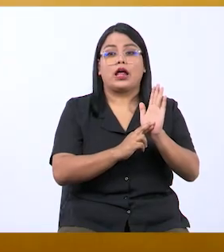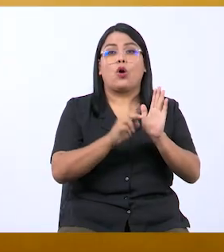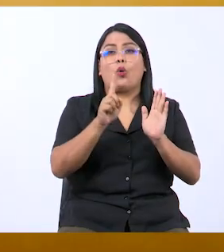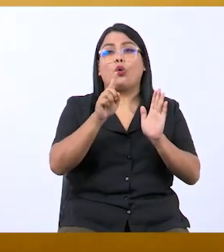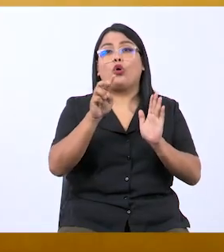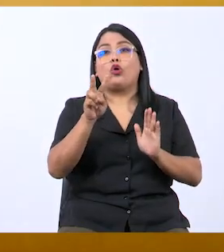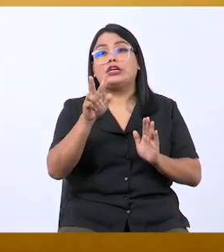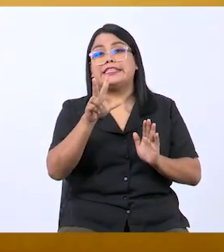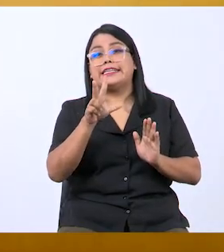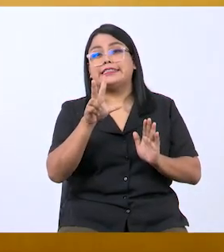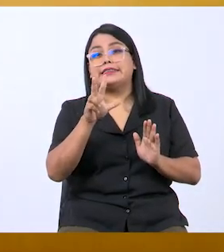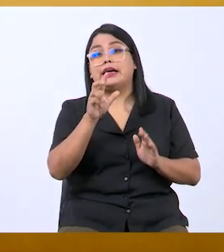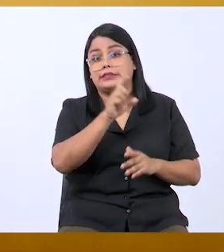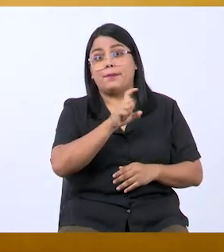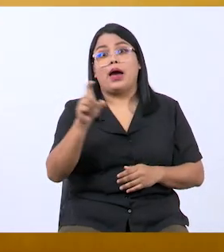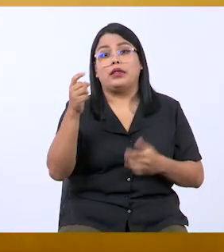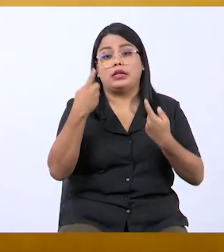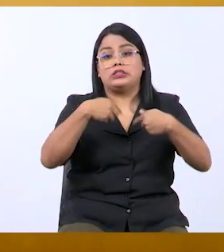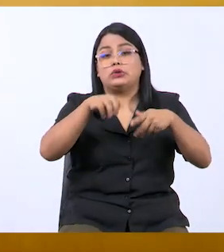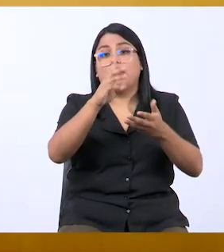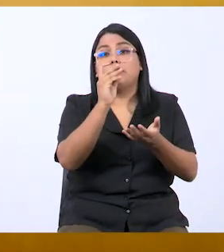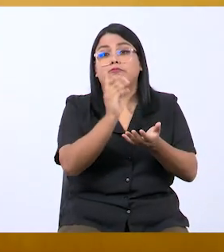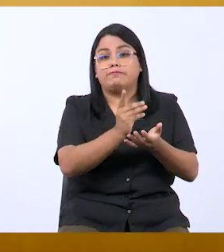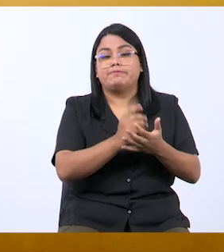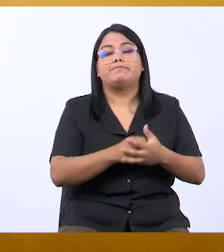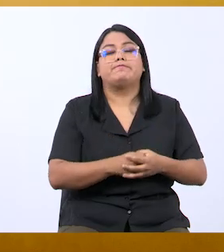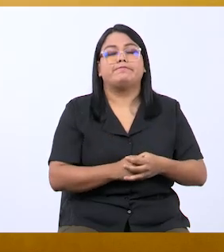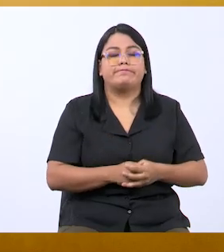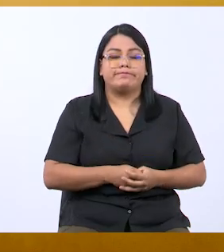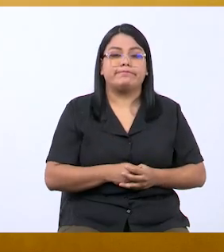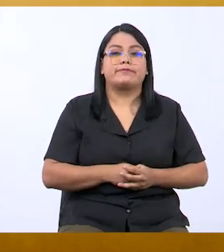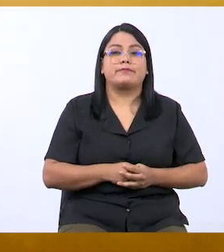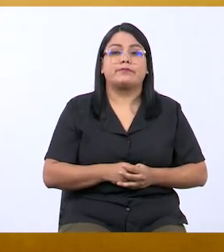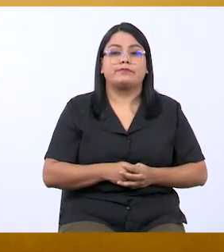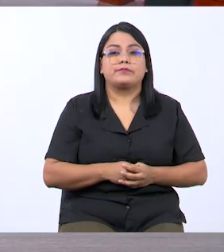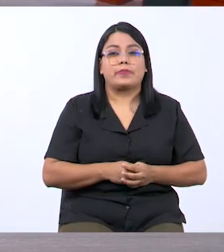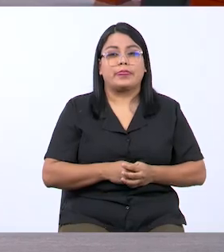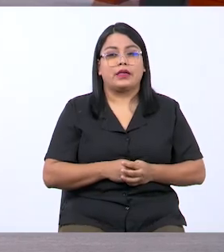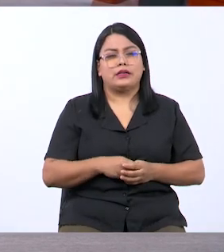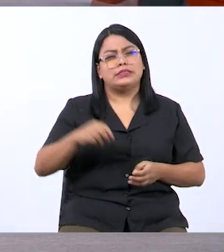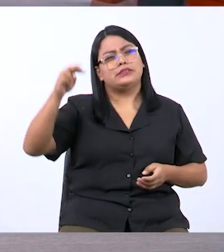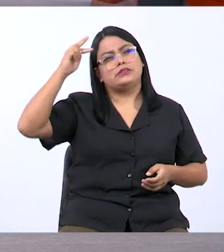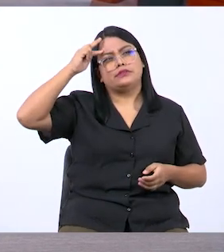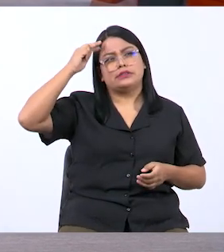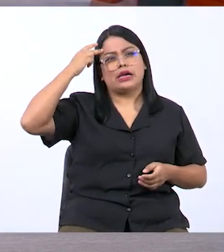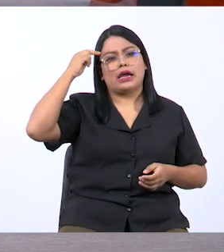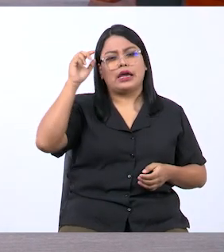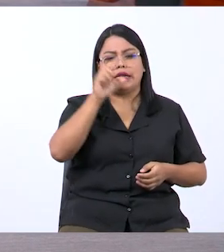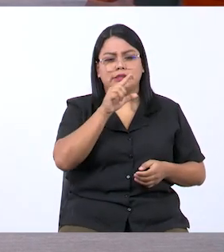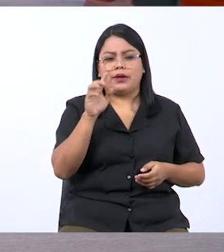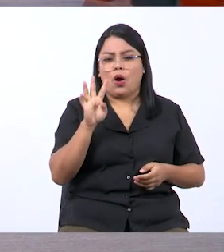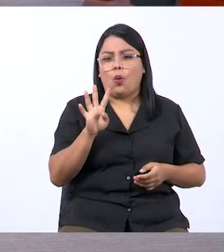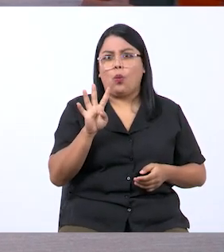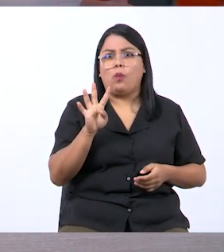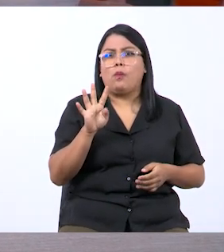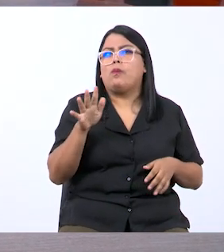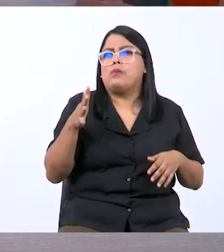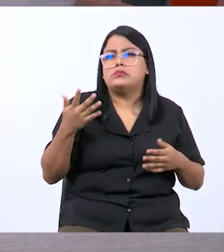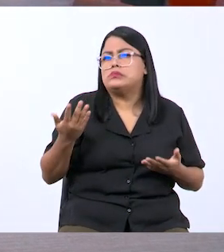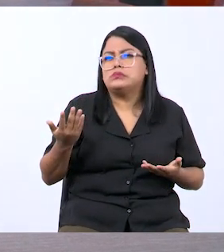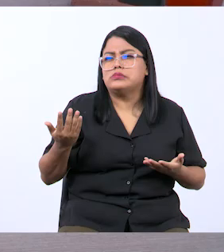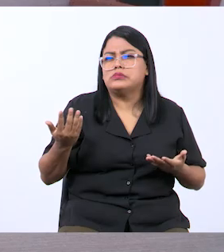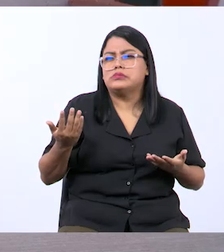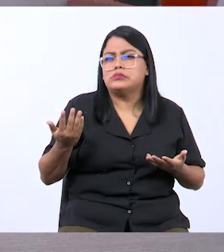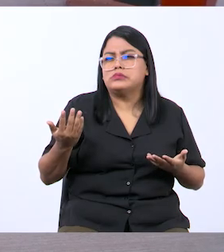en la 1, 2 y 3 de la secuencia didáctica en toda la unidad. Es decir, que en la semana 4,